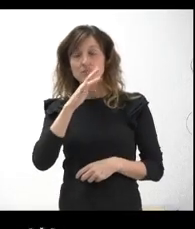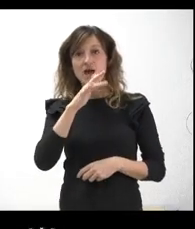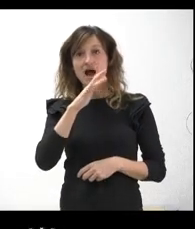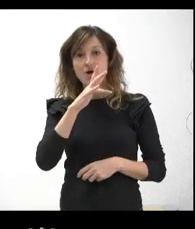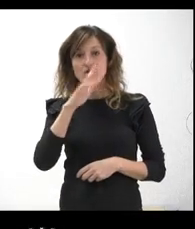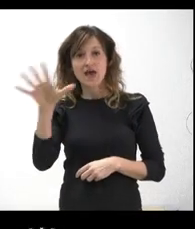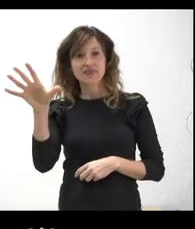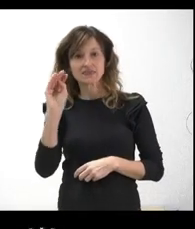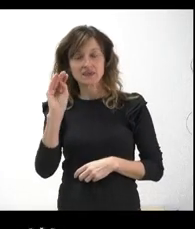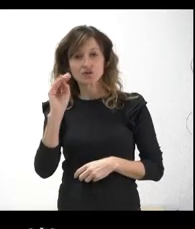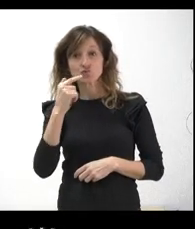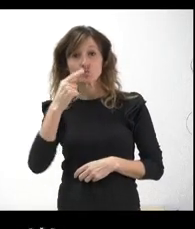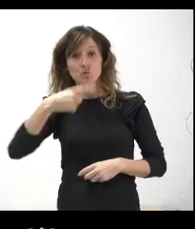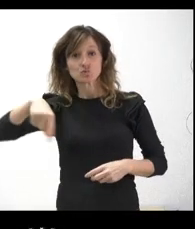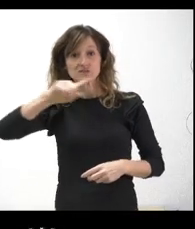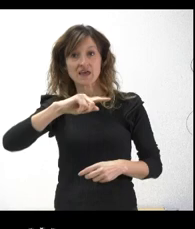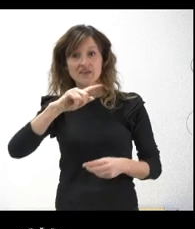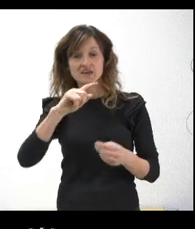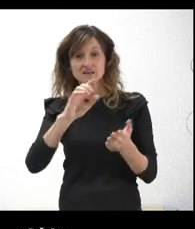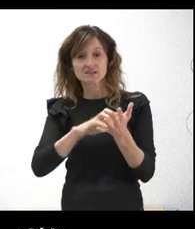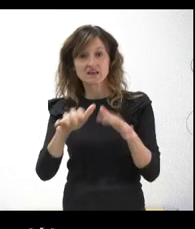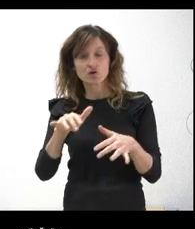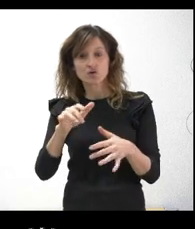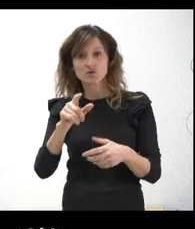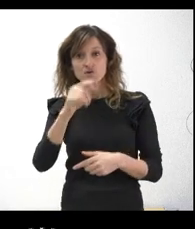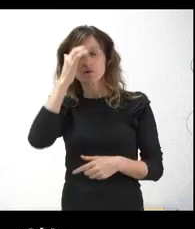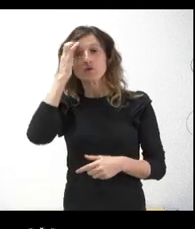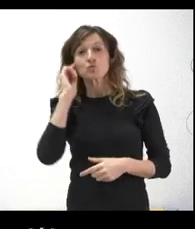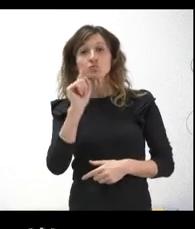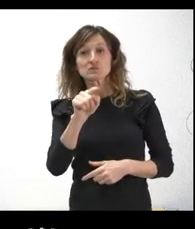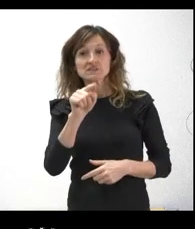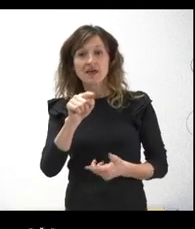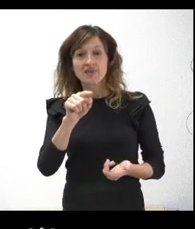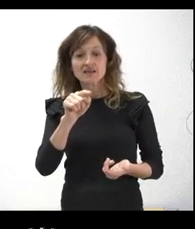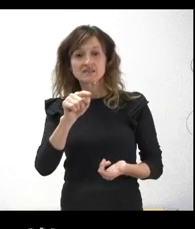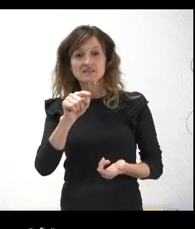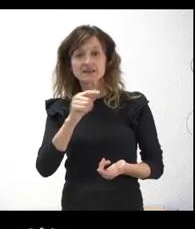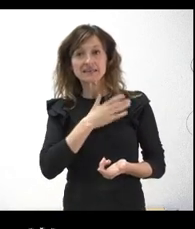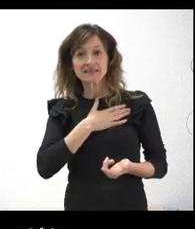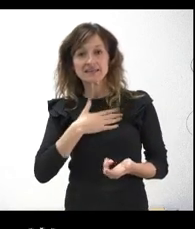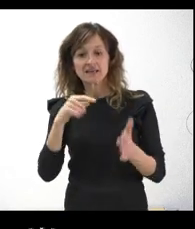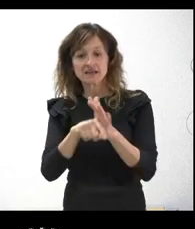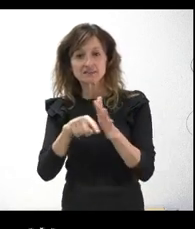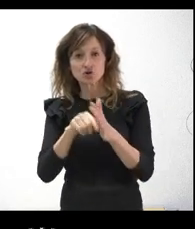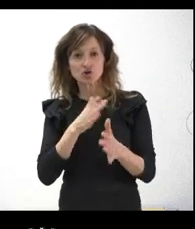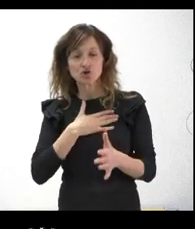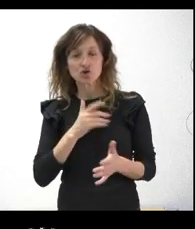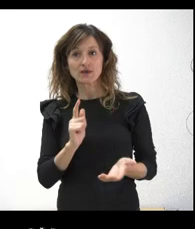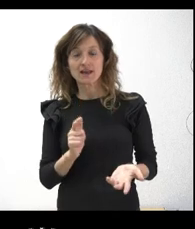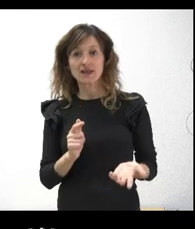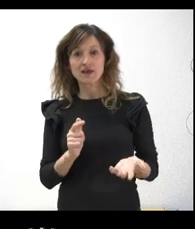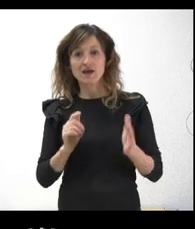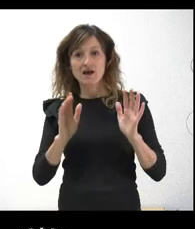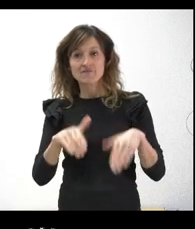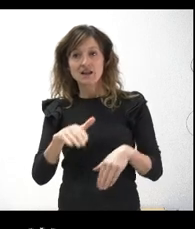entiende es que si ustedes no no comunican su su intención de de gestionarlos se se da